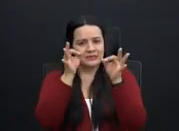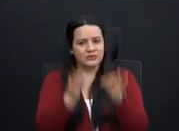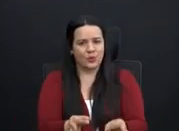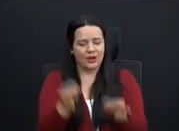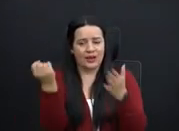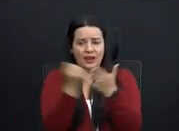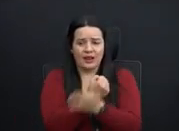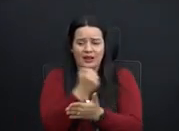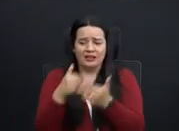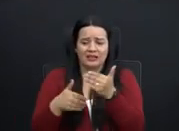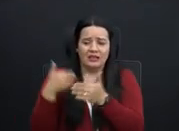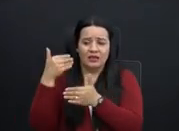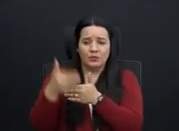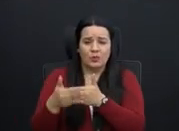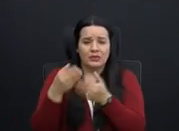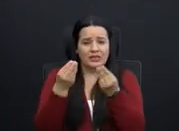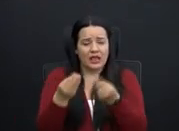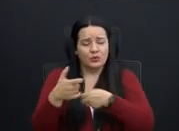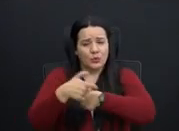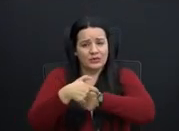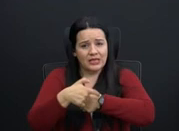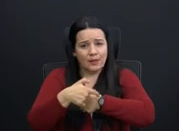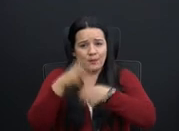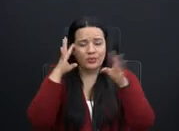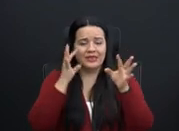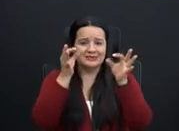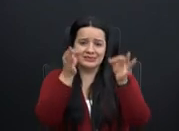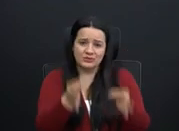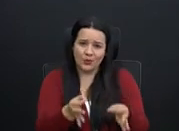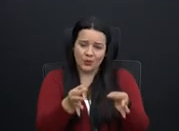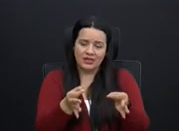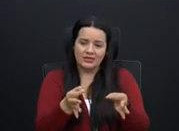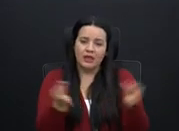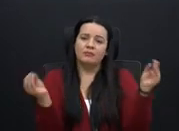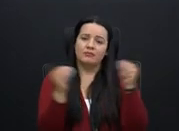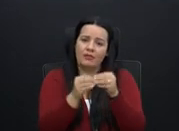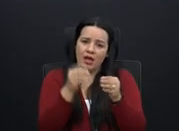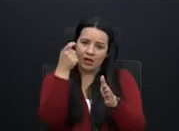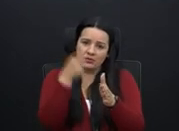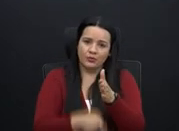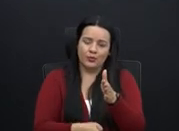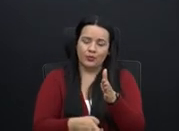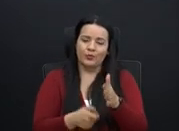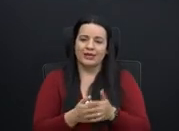lamentablemente, después de tanto tiempo, las decisiones son aún más duras.